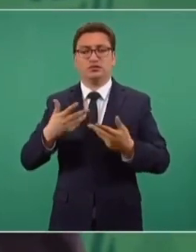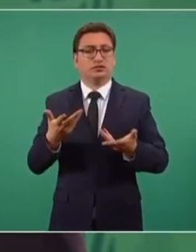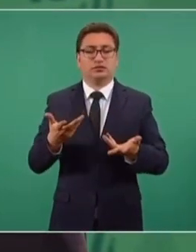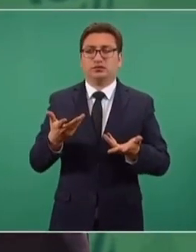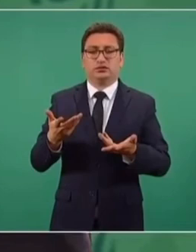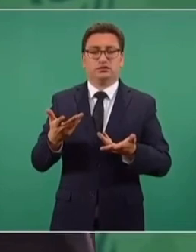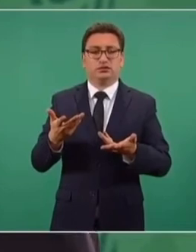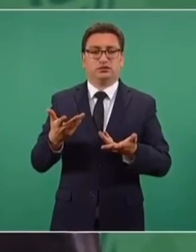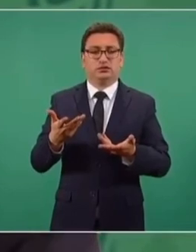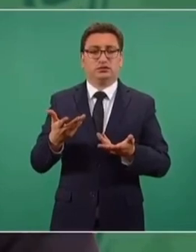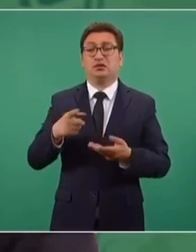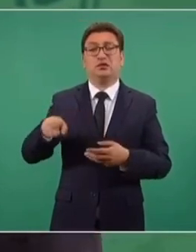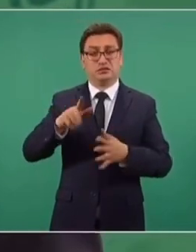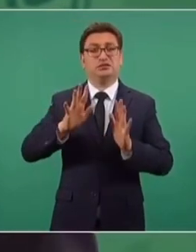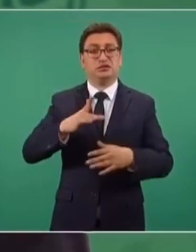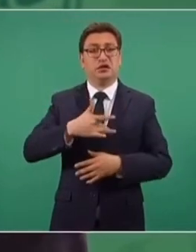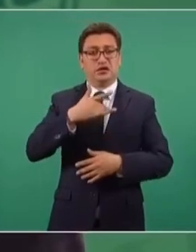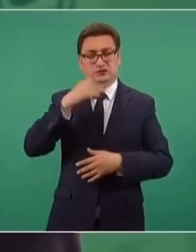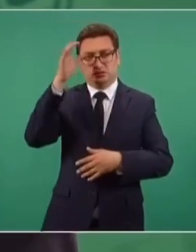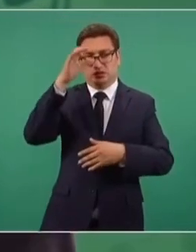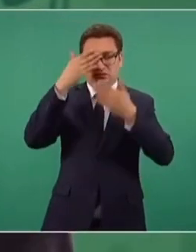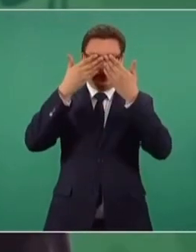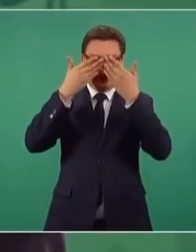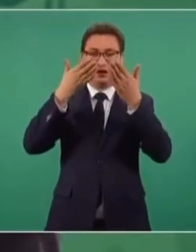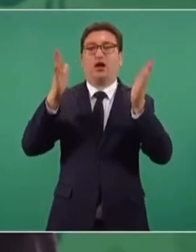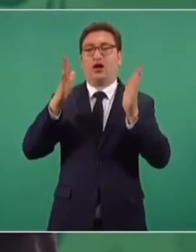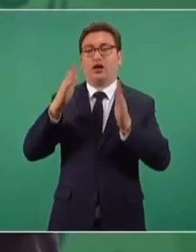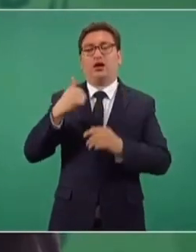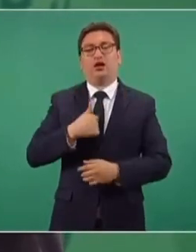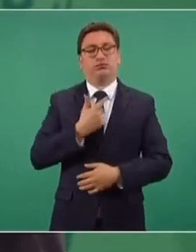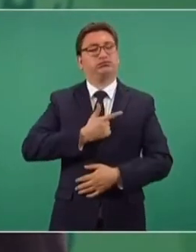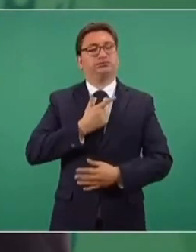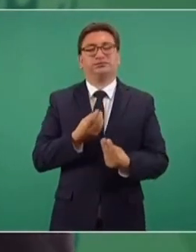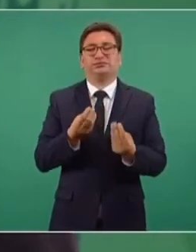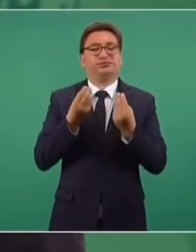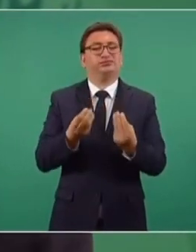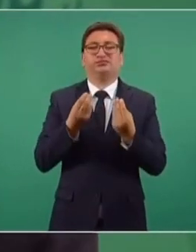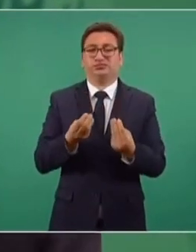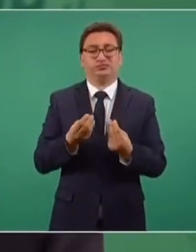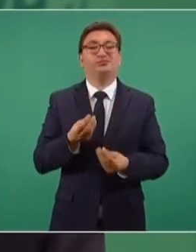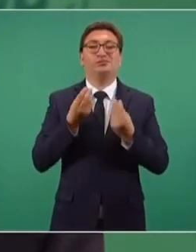pues ya ha tomado conciencia, cosa que me da muchísimo gusto, mucho gusto.